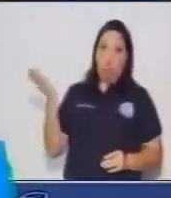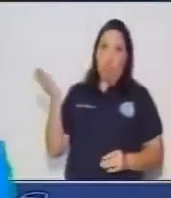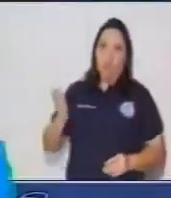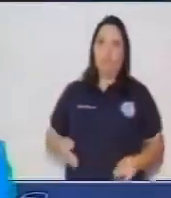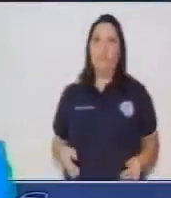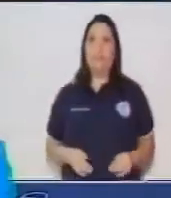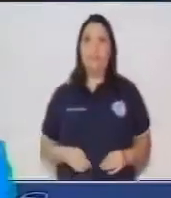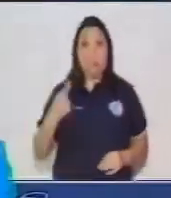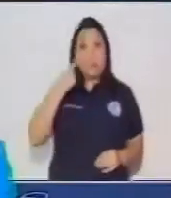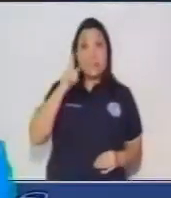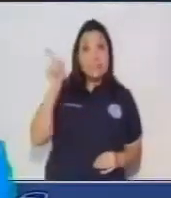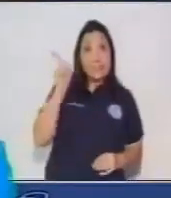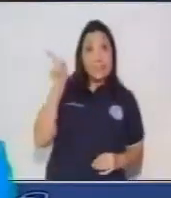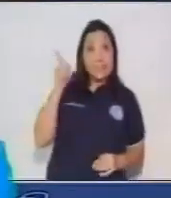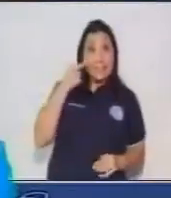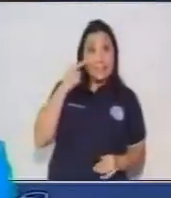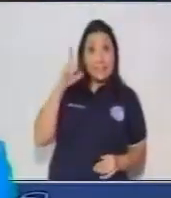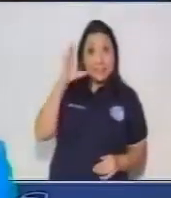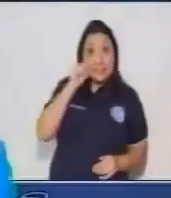¿Ves este punto?